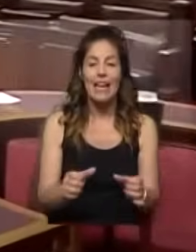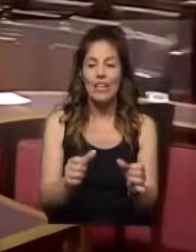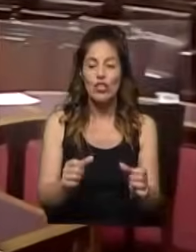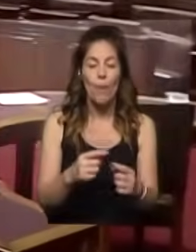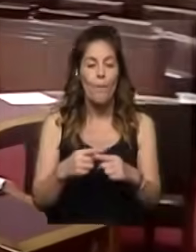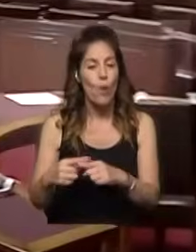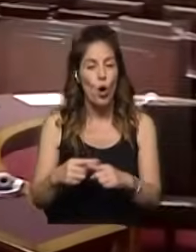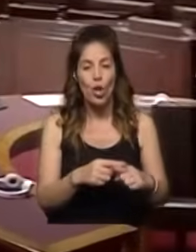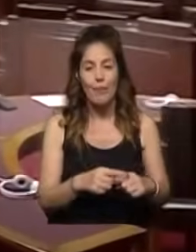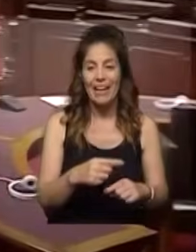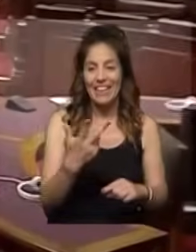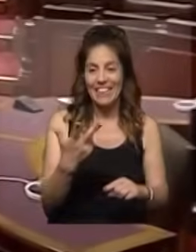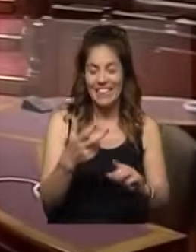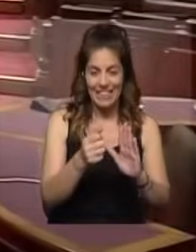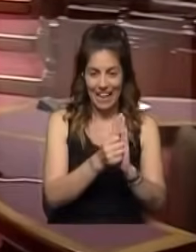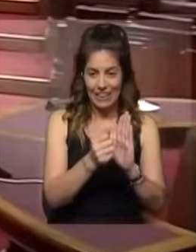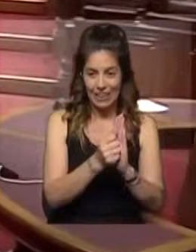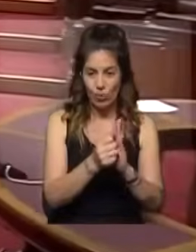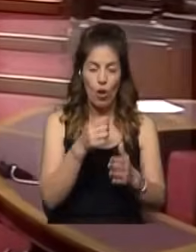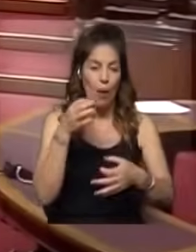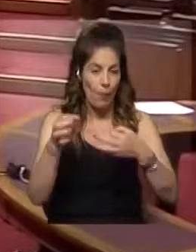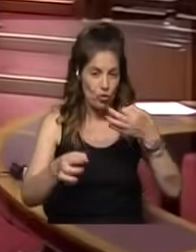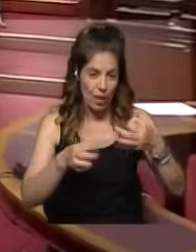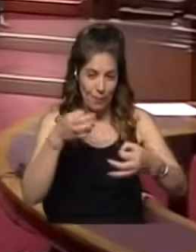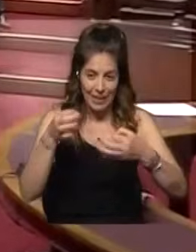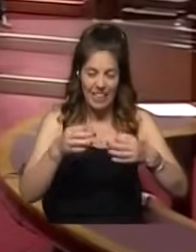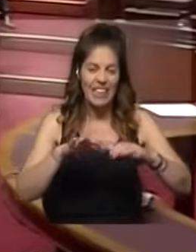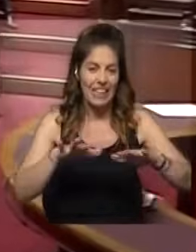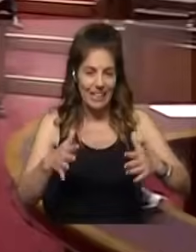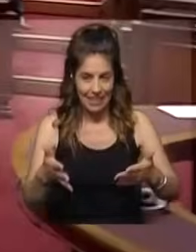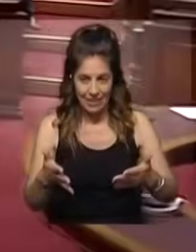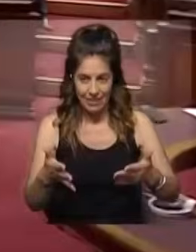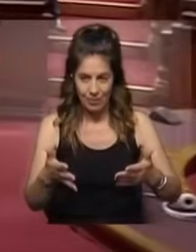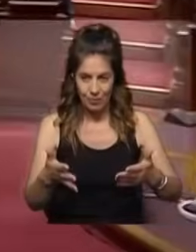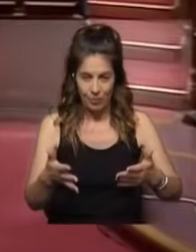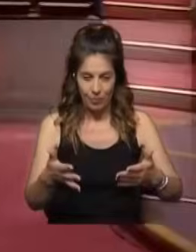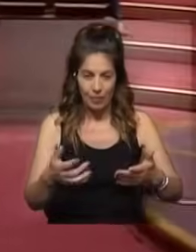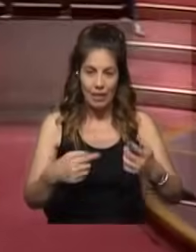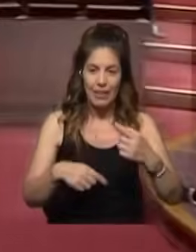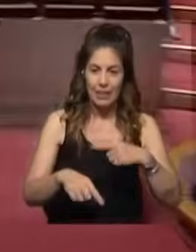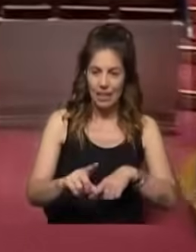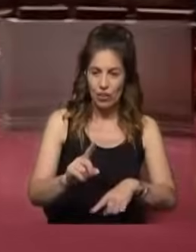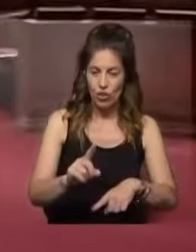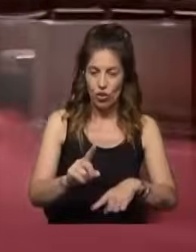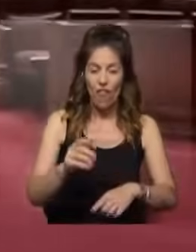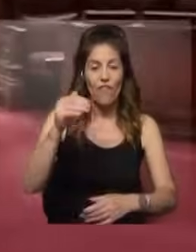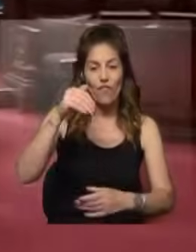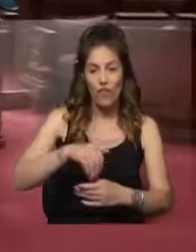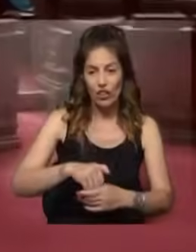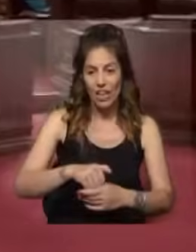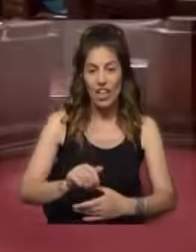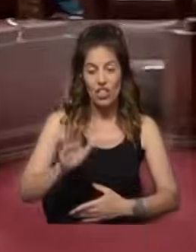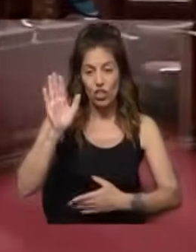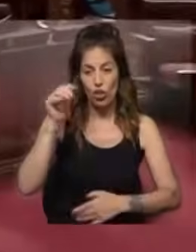la polémica de estos tres artículos que les vamos a explicar eh de De qué tratan no este de hecho la votación que se dio